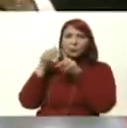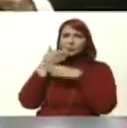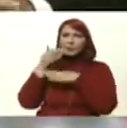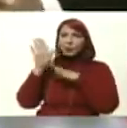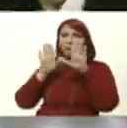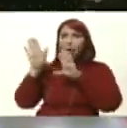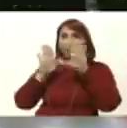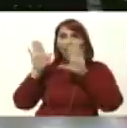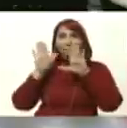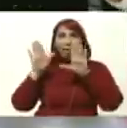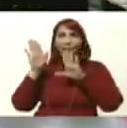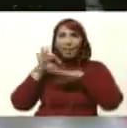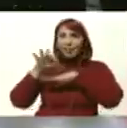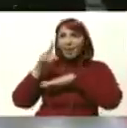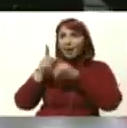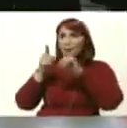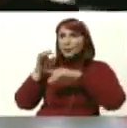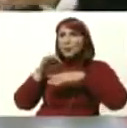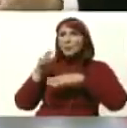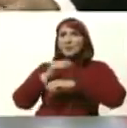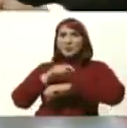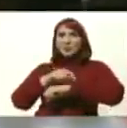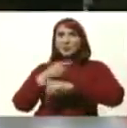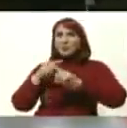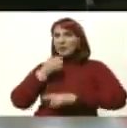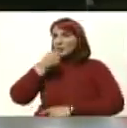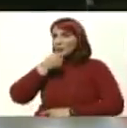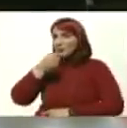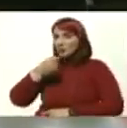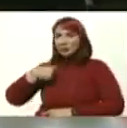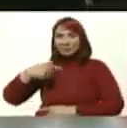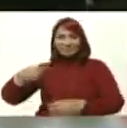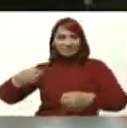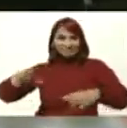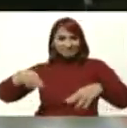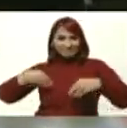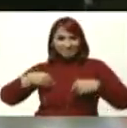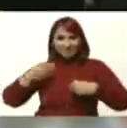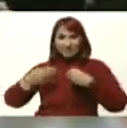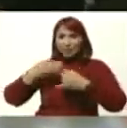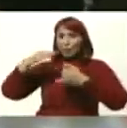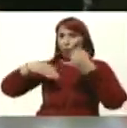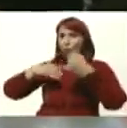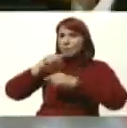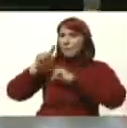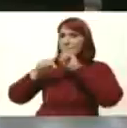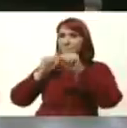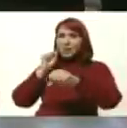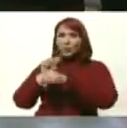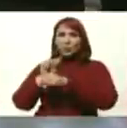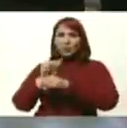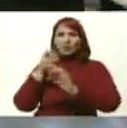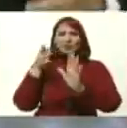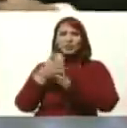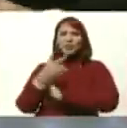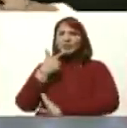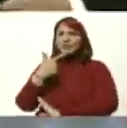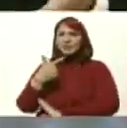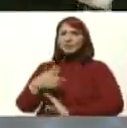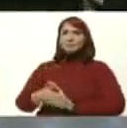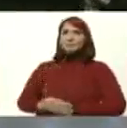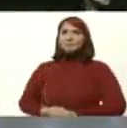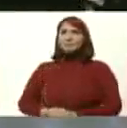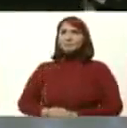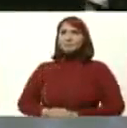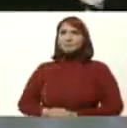que les deje algunos minutos para el noticiero, voy a tomar la licencia de hacerle una última pregunta. Y es sobre lo que usted decía, ¿no?